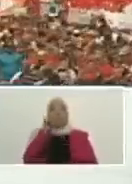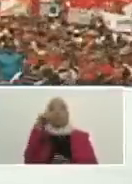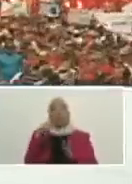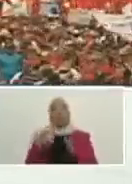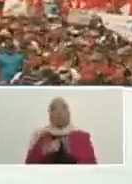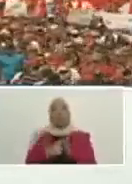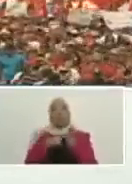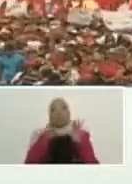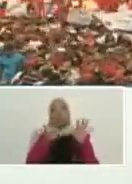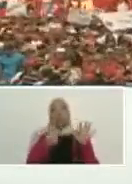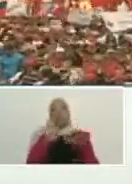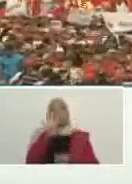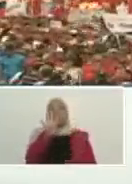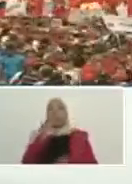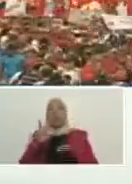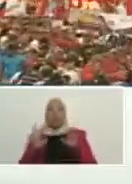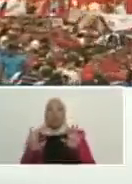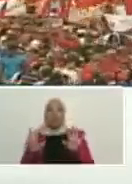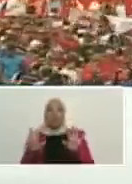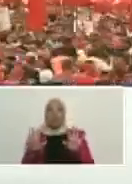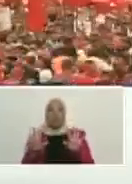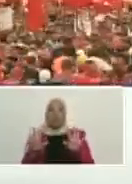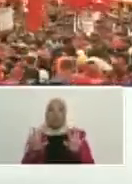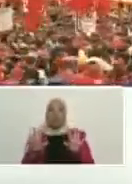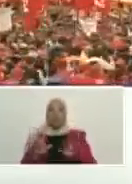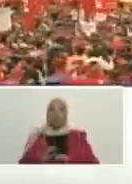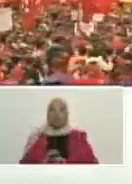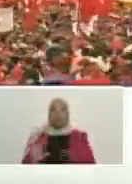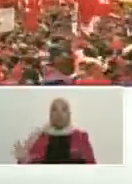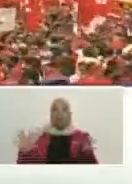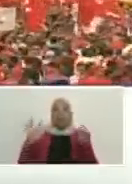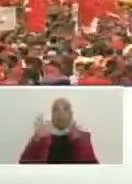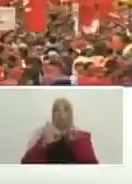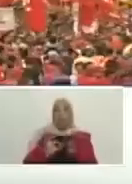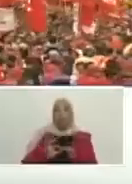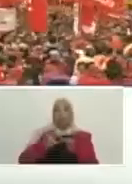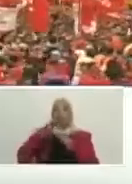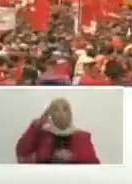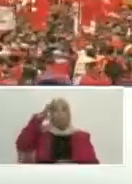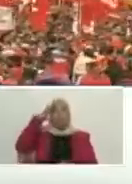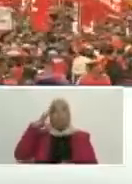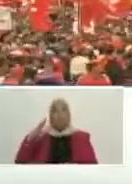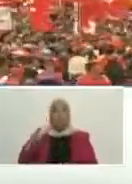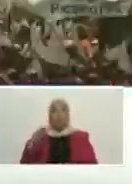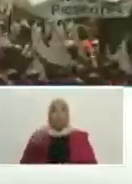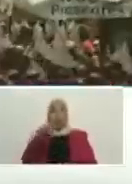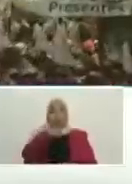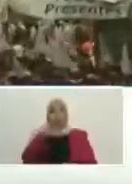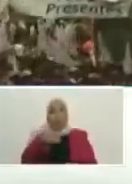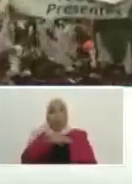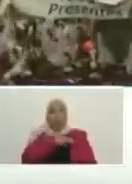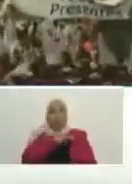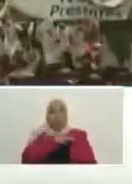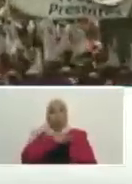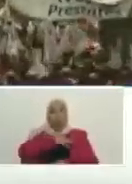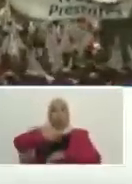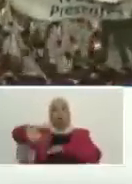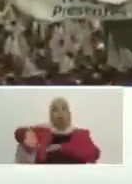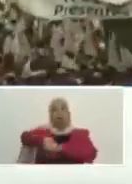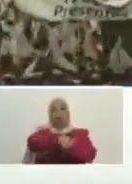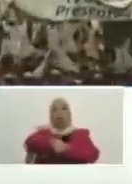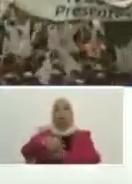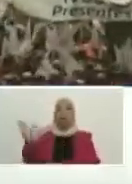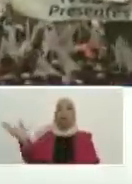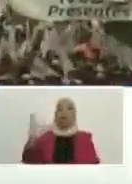enero de 1958, en unión cívico-militar perfecta, en las calles de Caracas